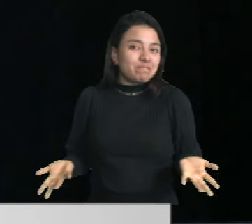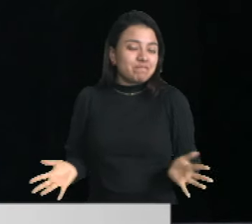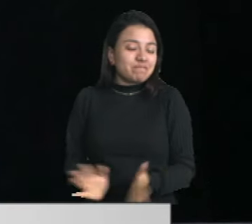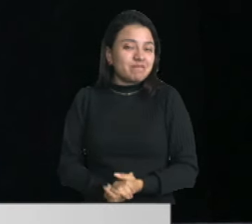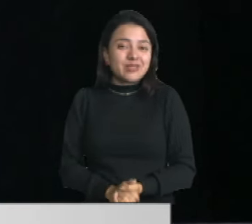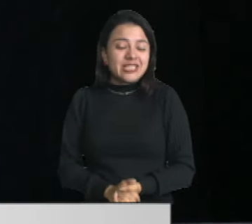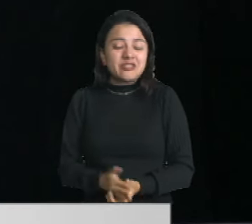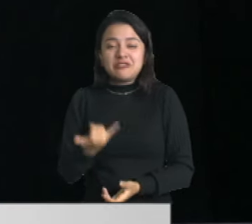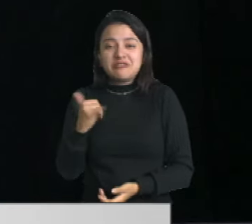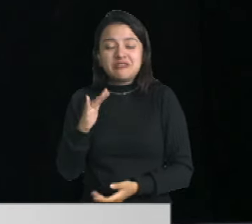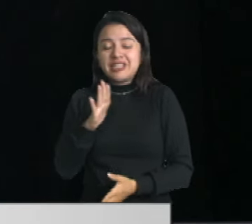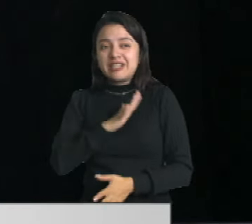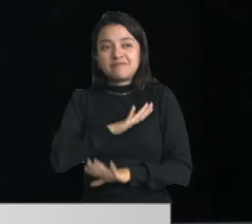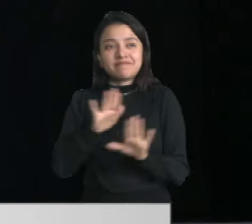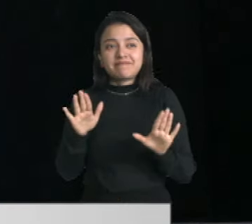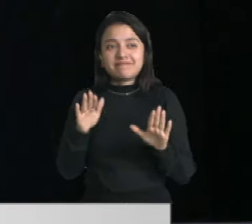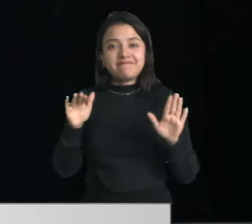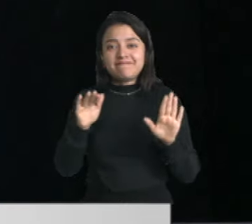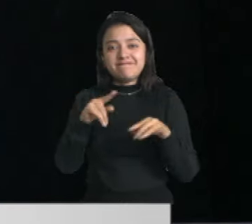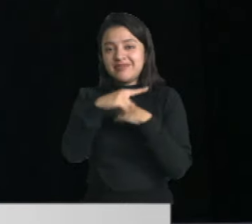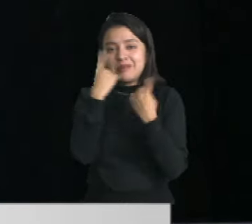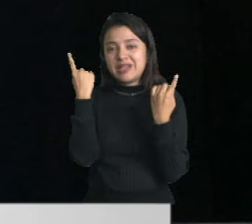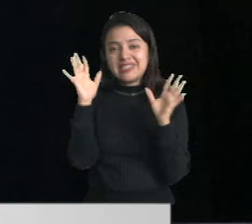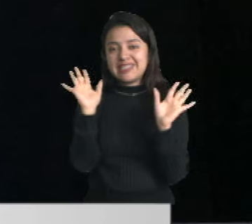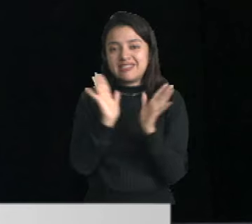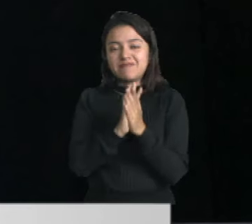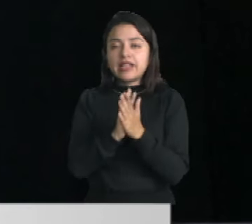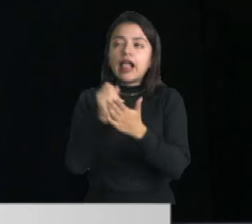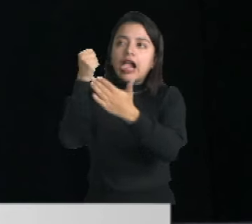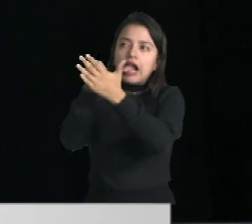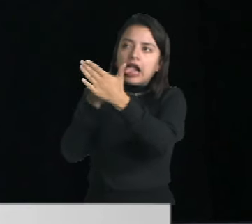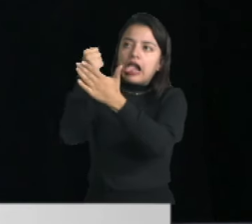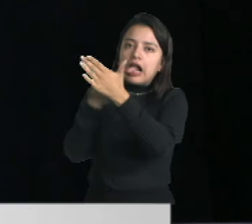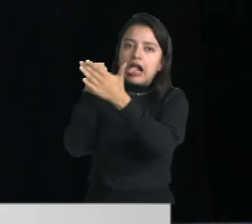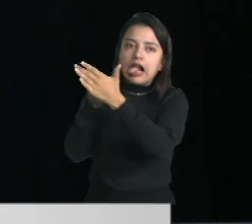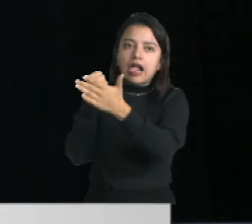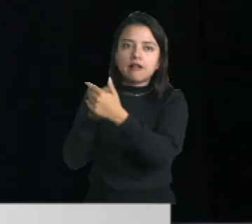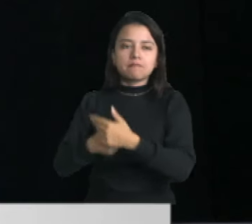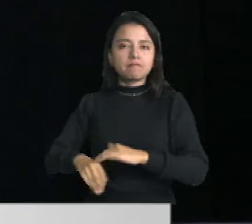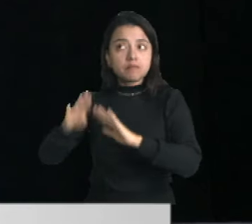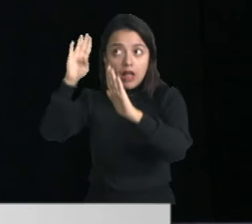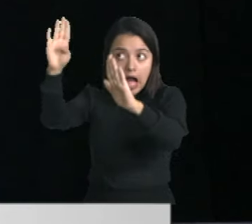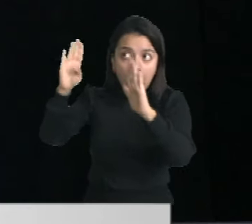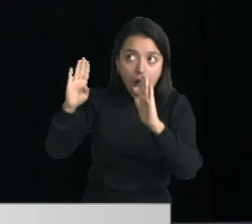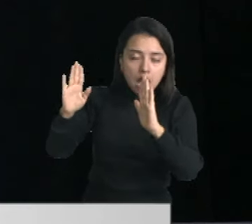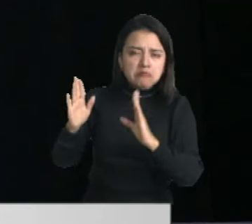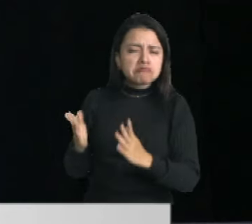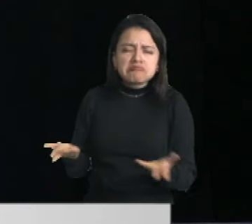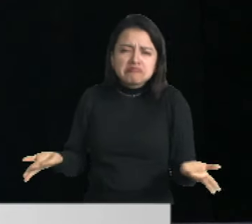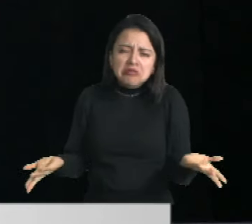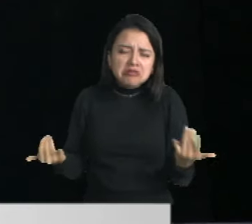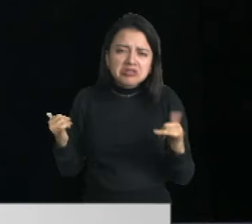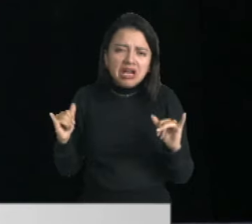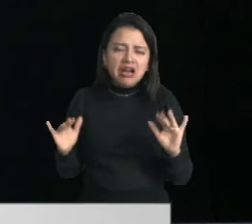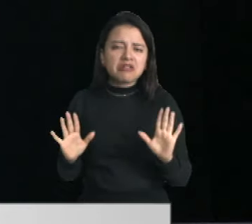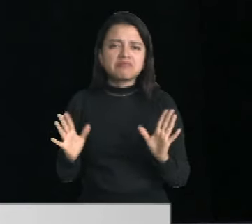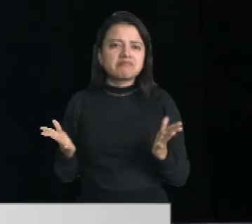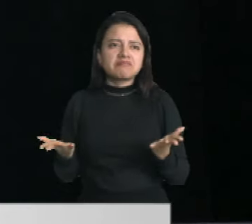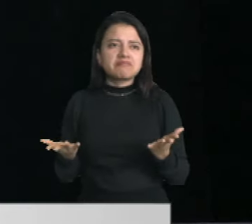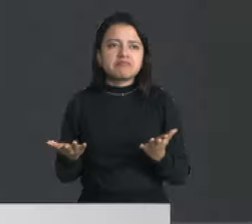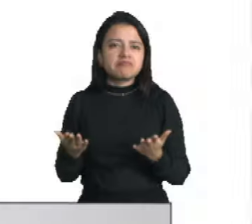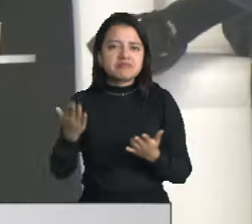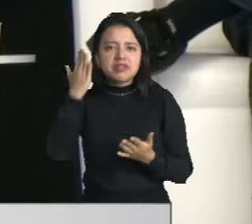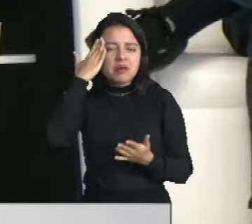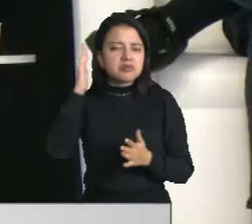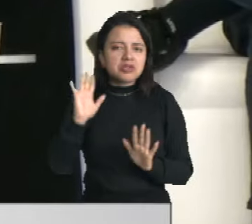ya, por ejemplo, en Cartagena ya no estamos pendientes si el presidente me va a llamar o no me va a llamar, porque ya no lo